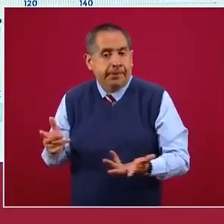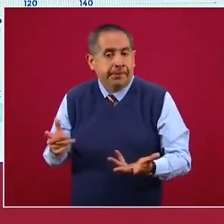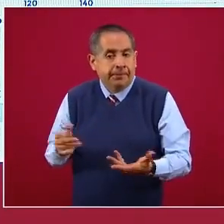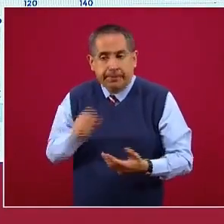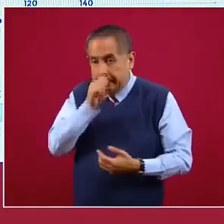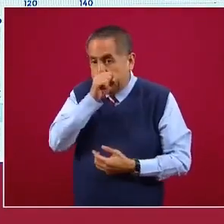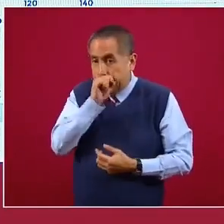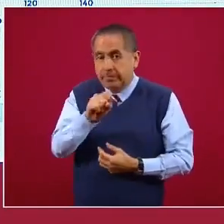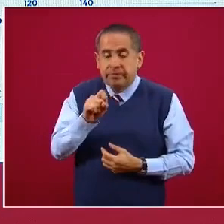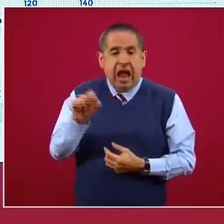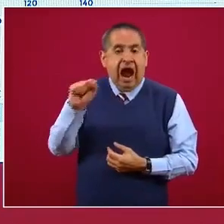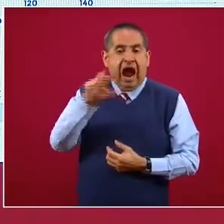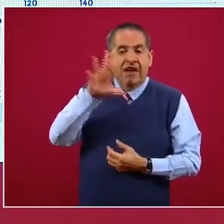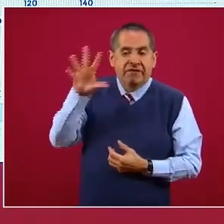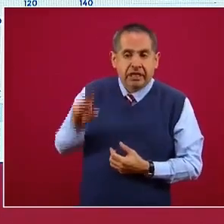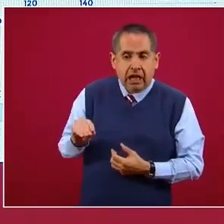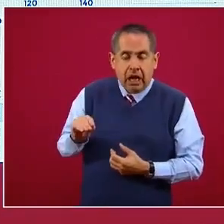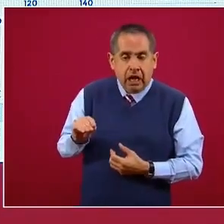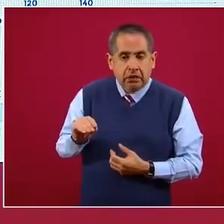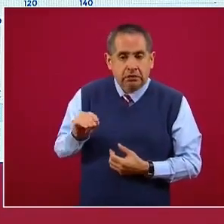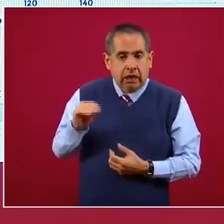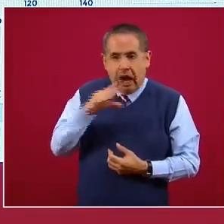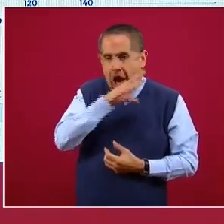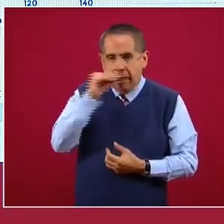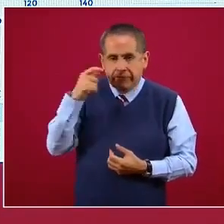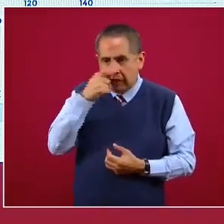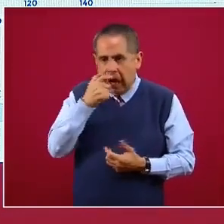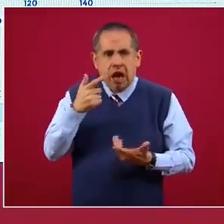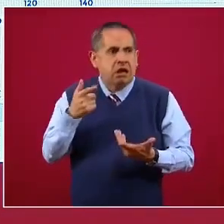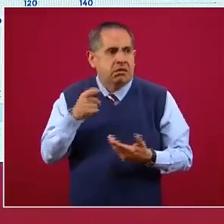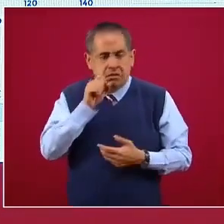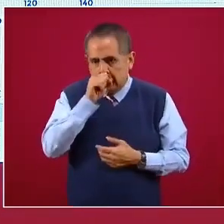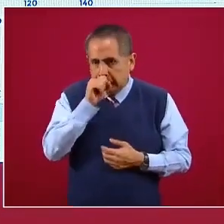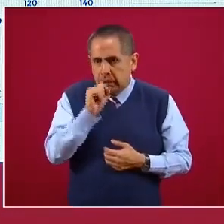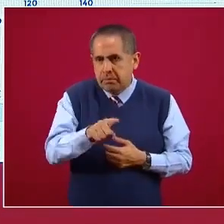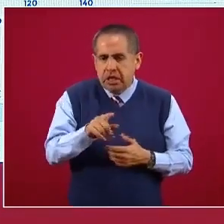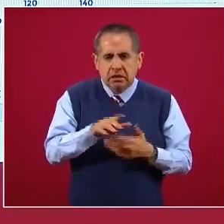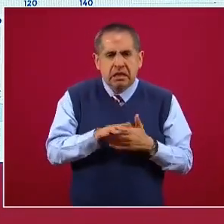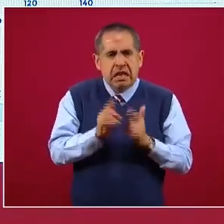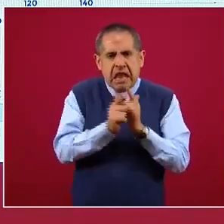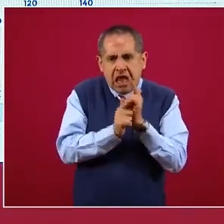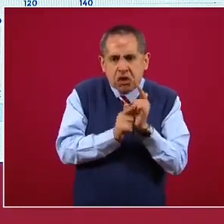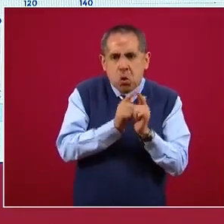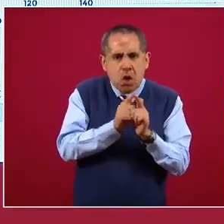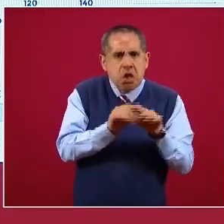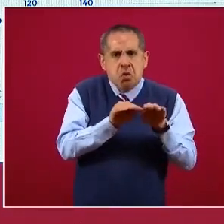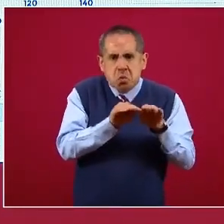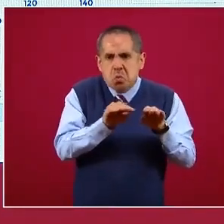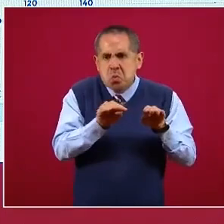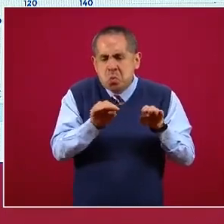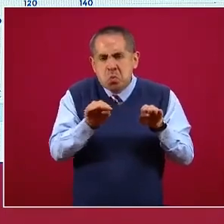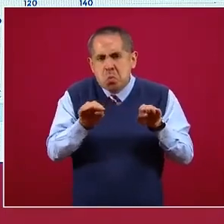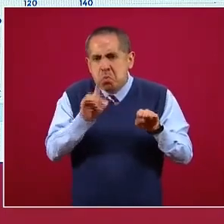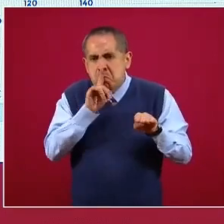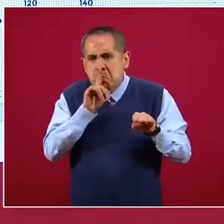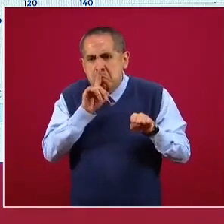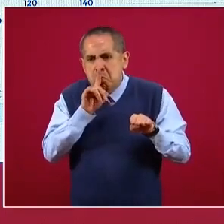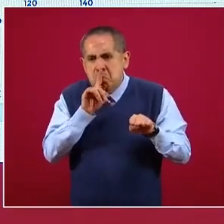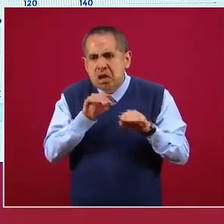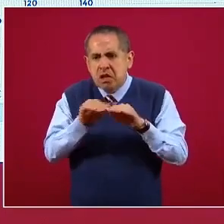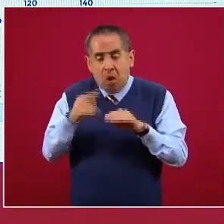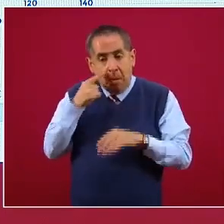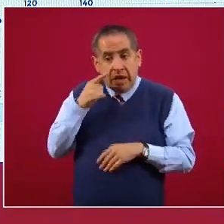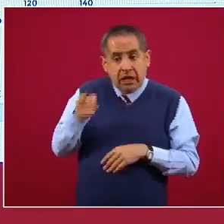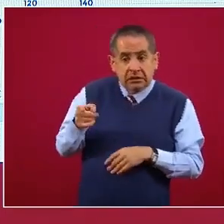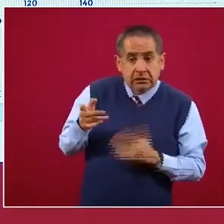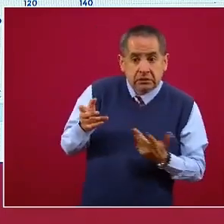que va transcurriendo en un acontecer lento, afortunadamente todavía lento, y se encuentra en este momento. Vean